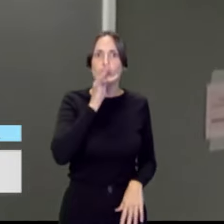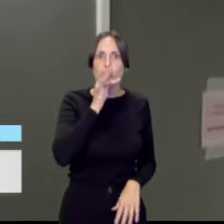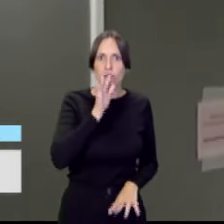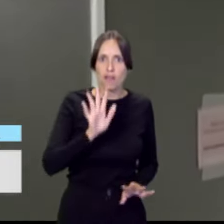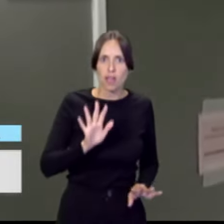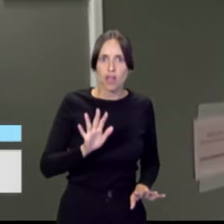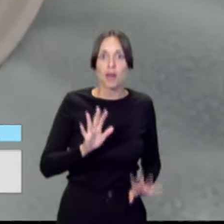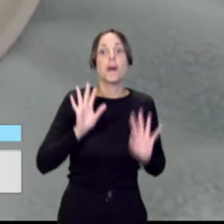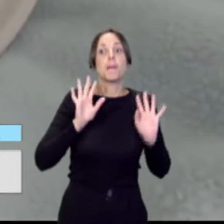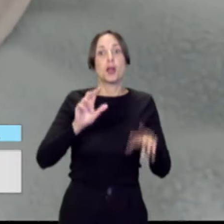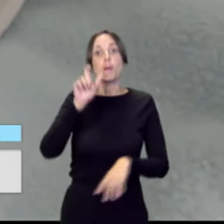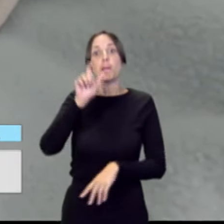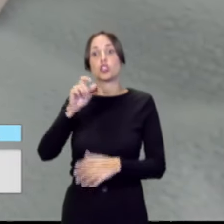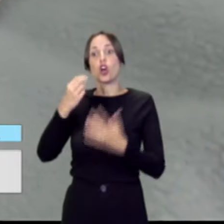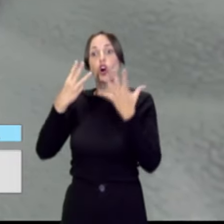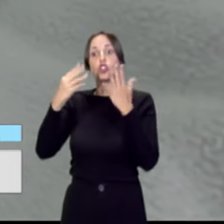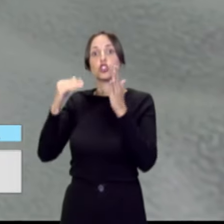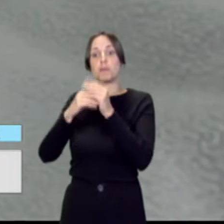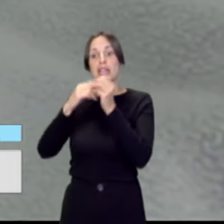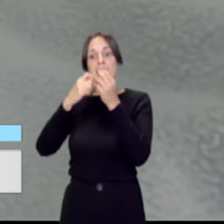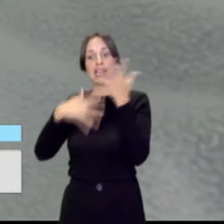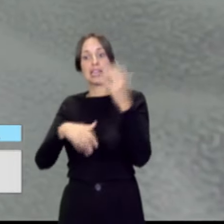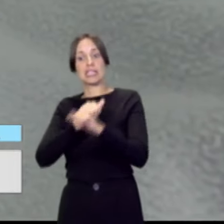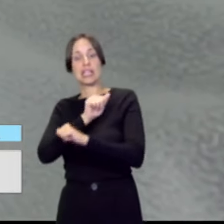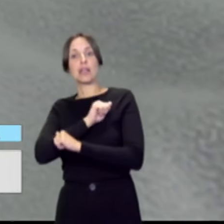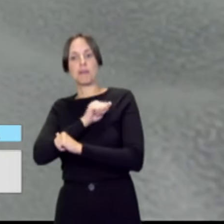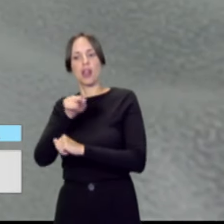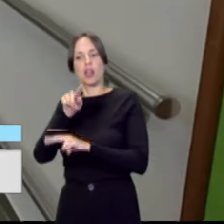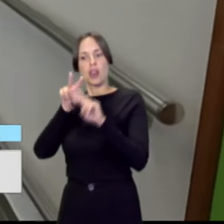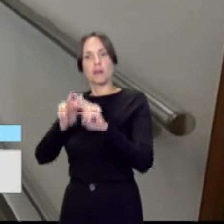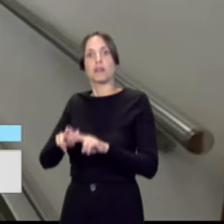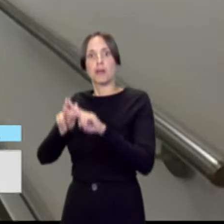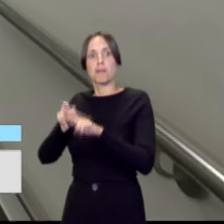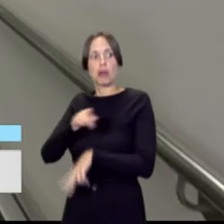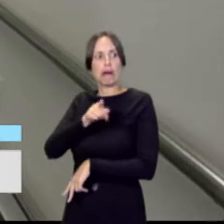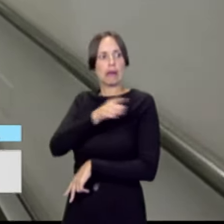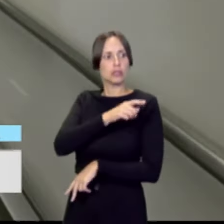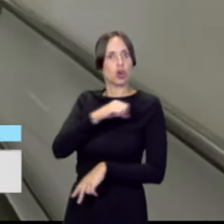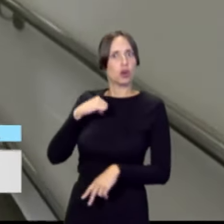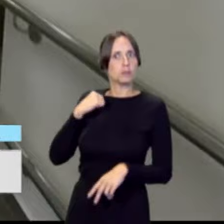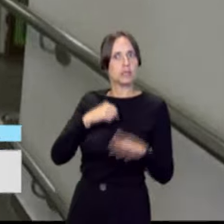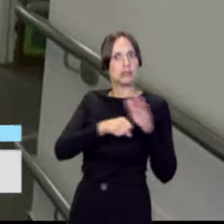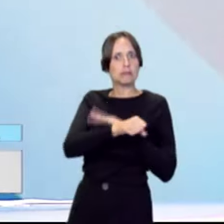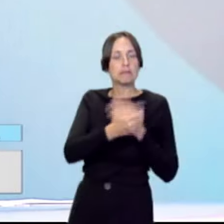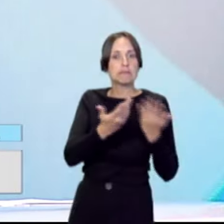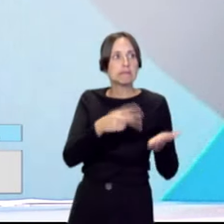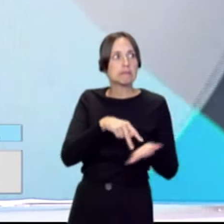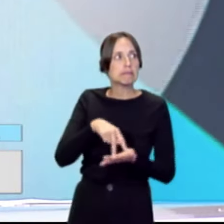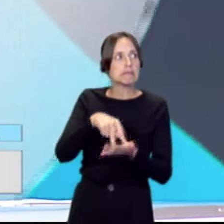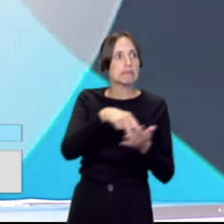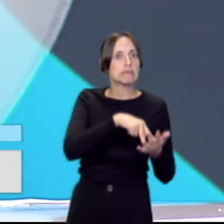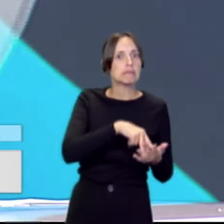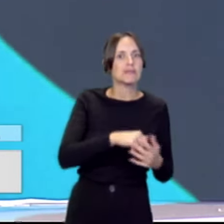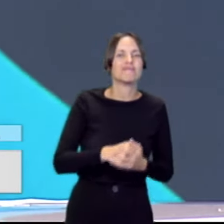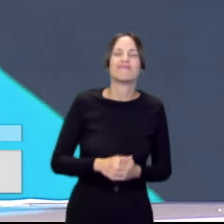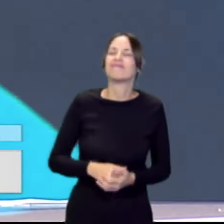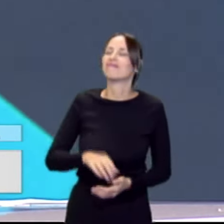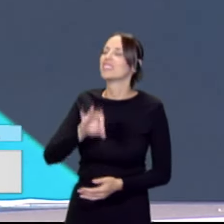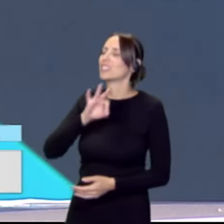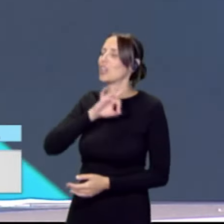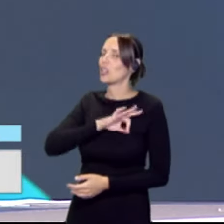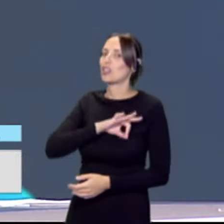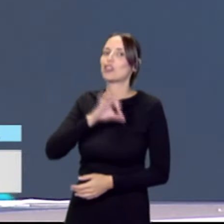8.000, sí. El problema está ahí, que estos pacientes están en un limbo. Sí, señor Sánchez, portavoz